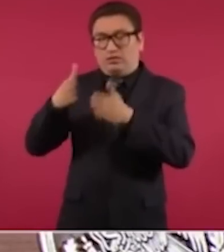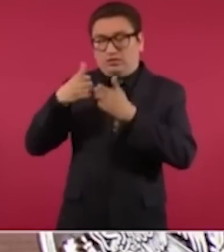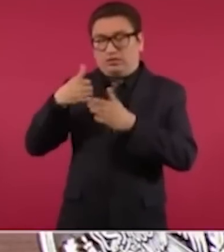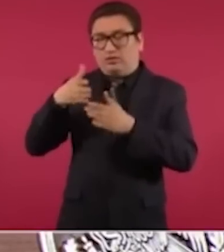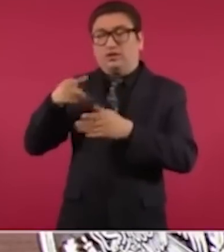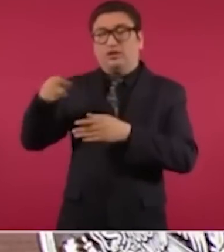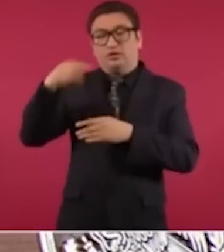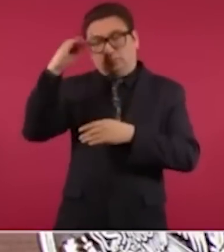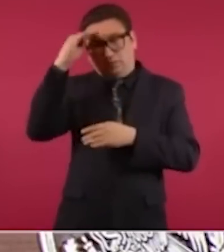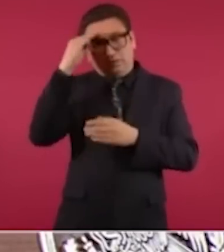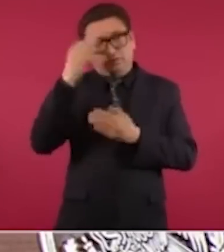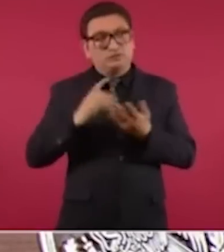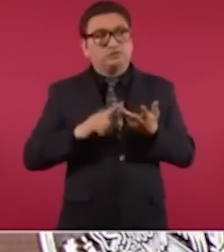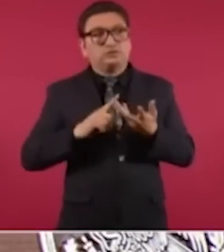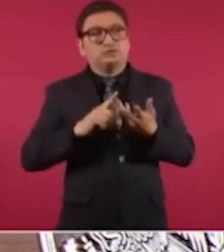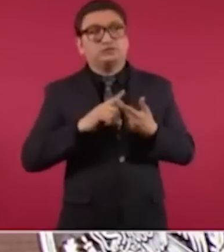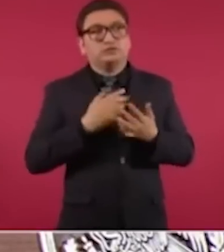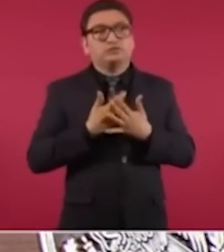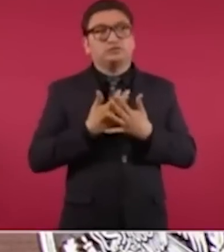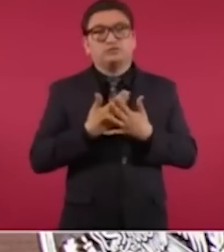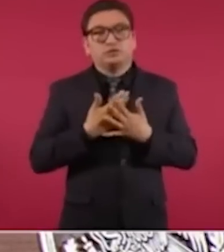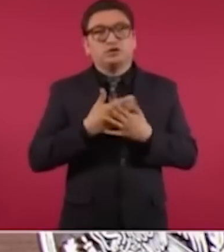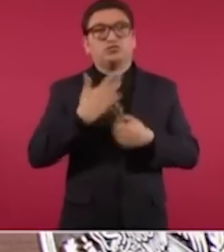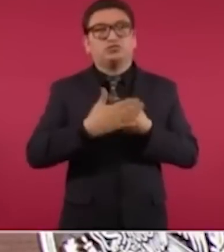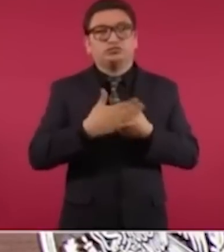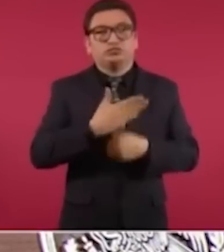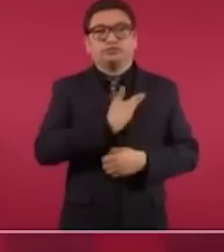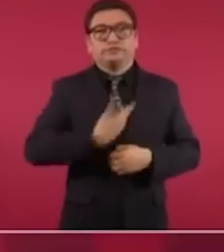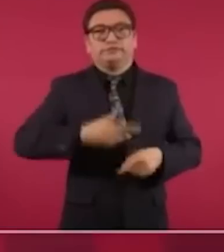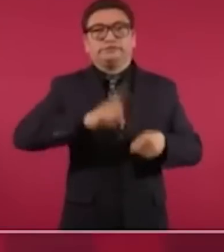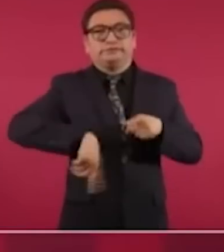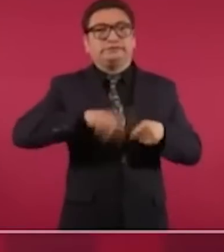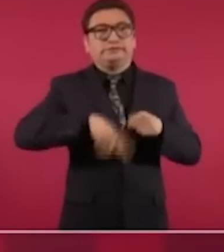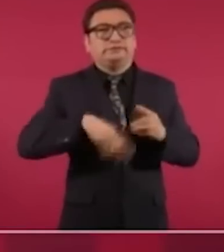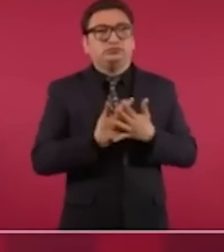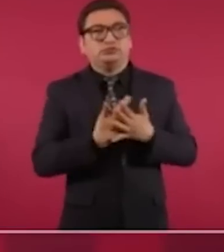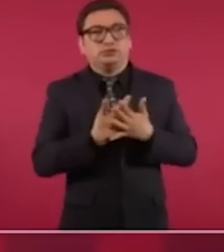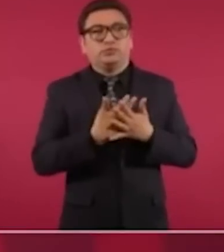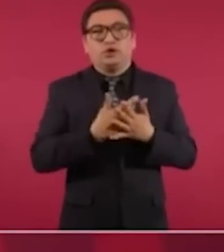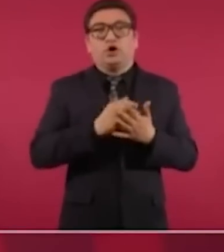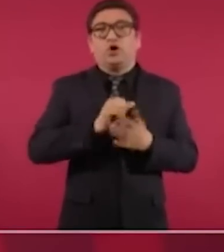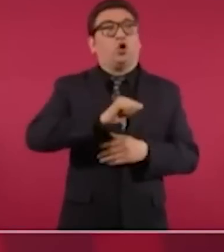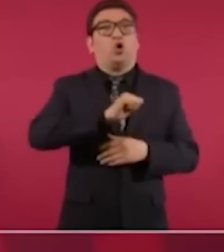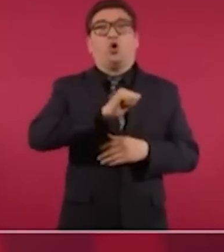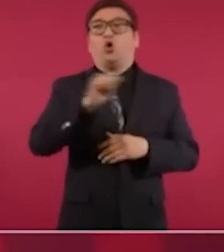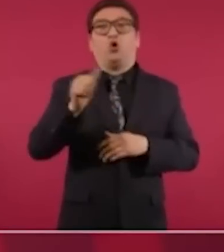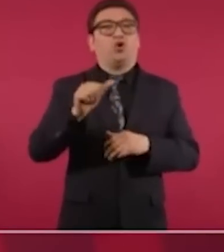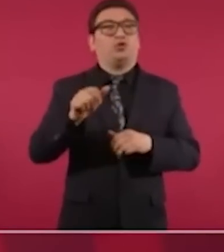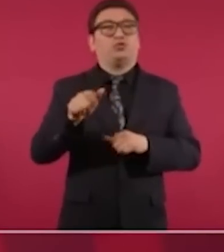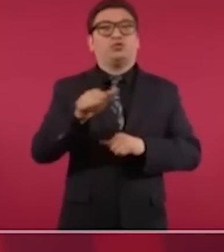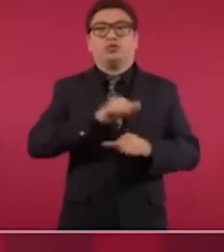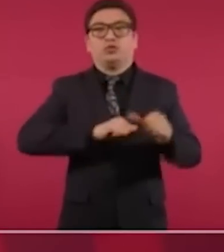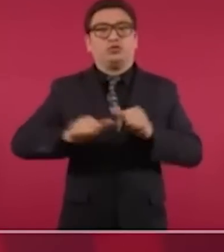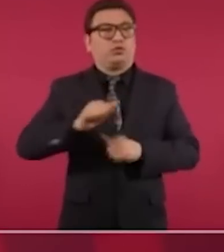contando los días Ya se va a ir antes y va a venir alguien